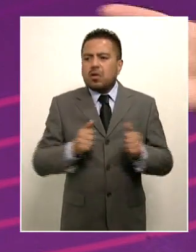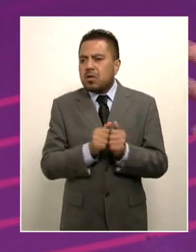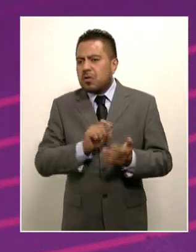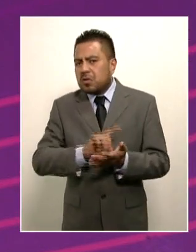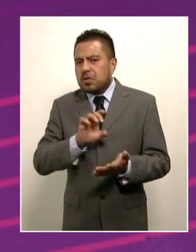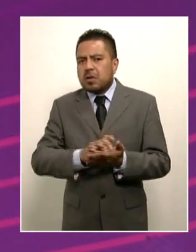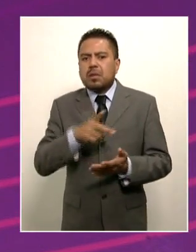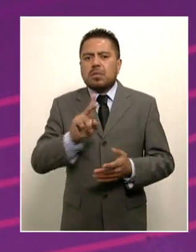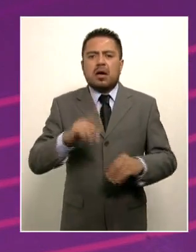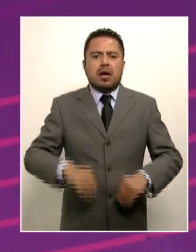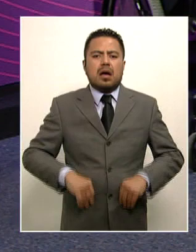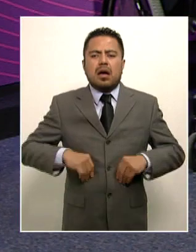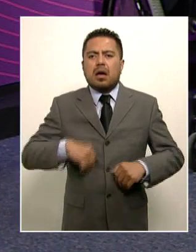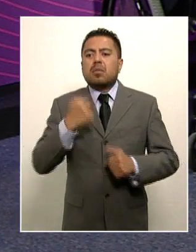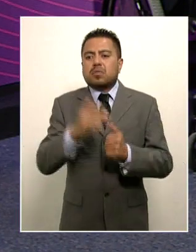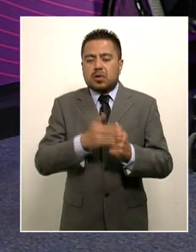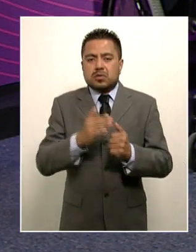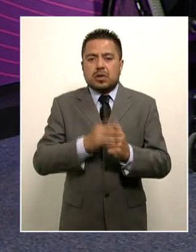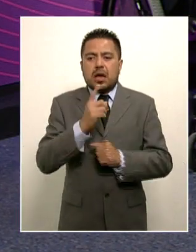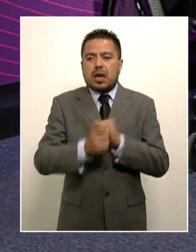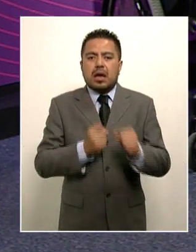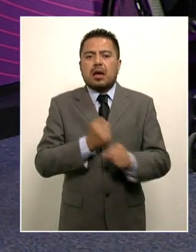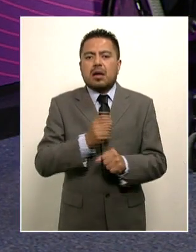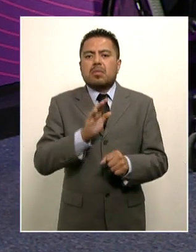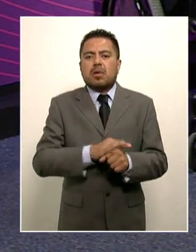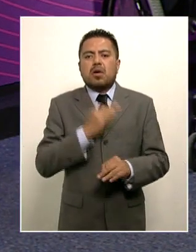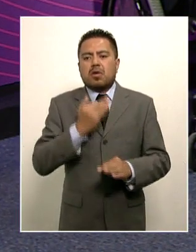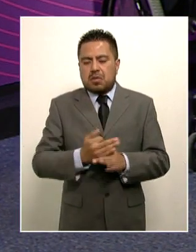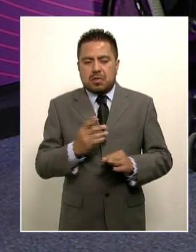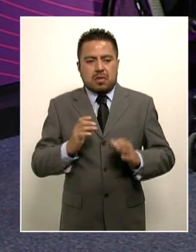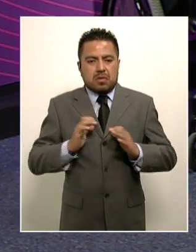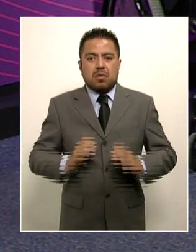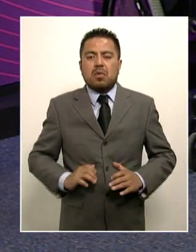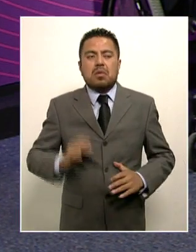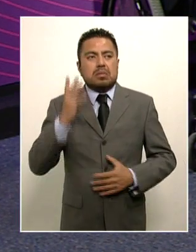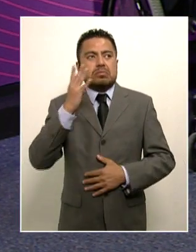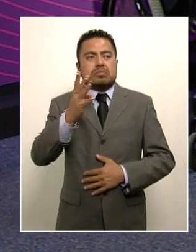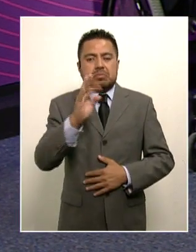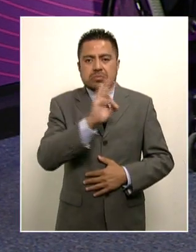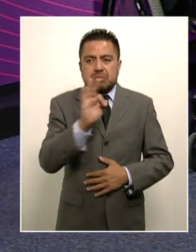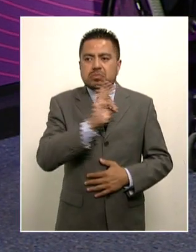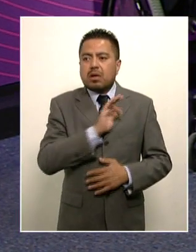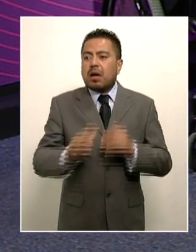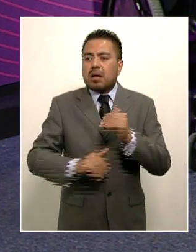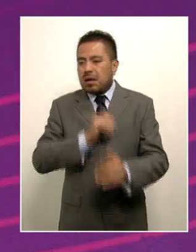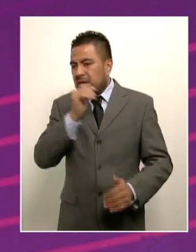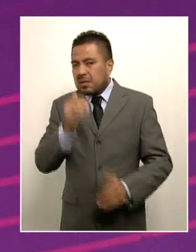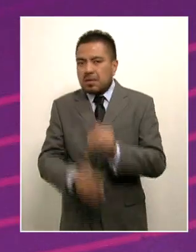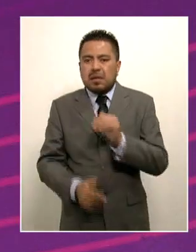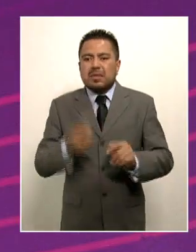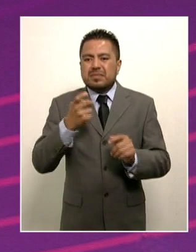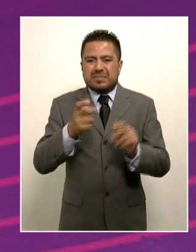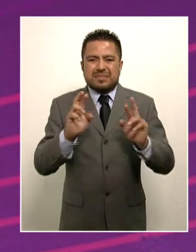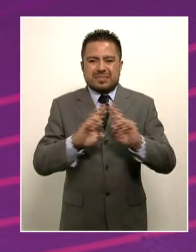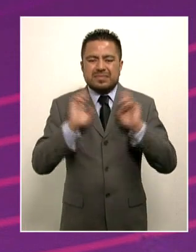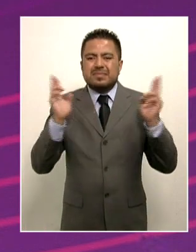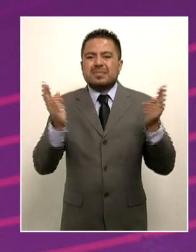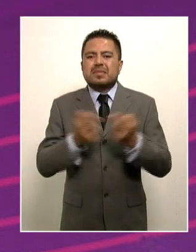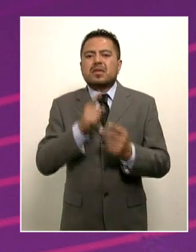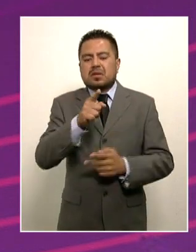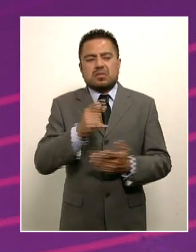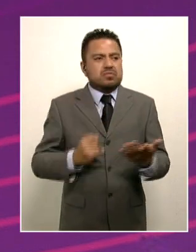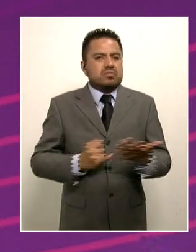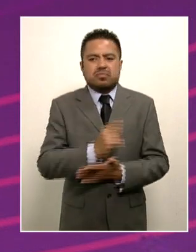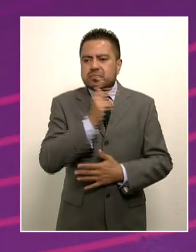pero viviré con ella en unos años, lo anticipo por el tipo de condición que tengo. Y al terminar esa reunión, tú tomaste